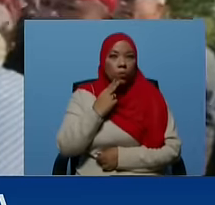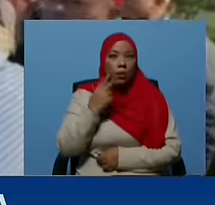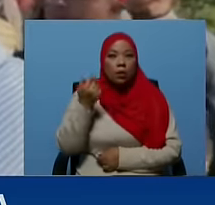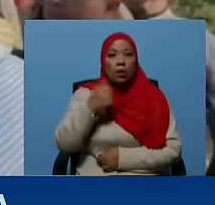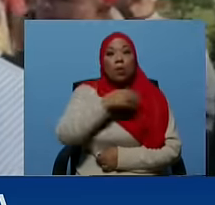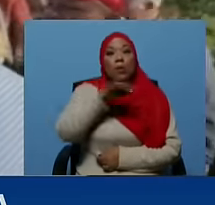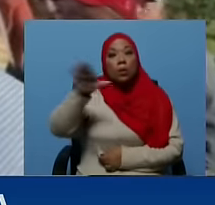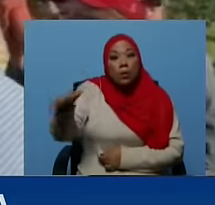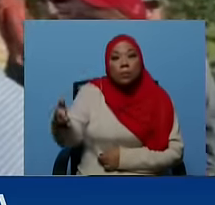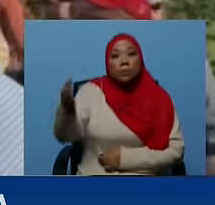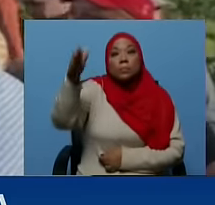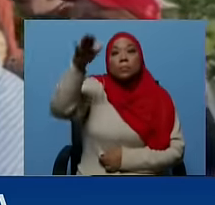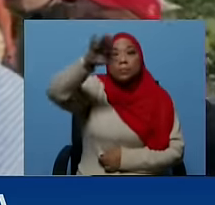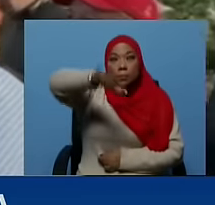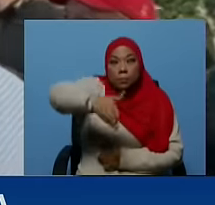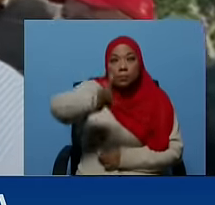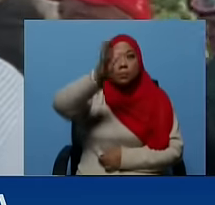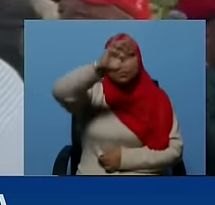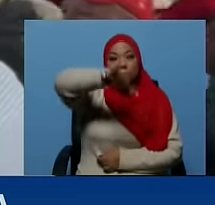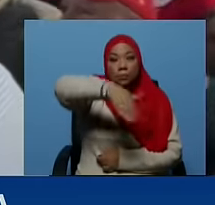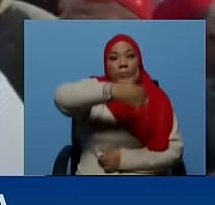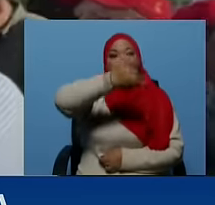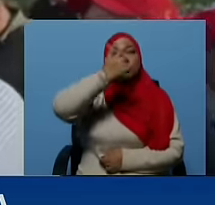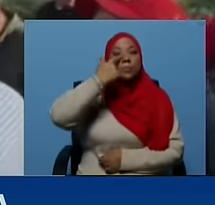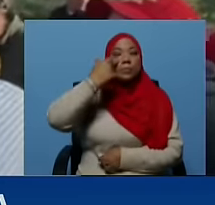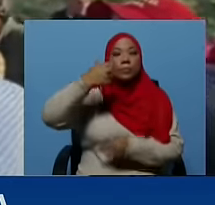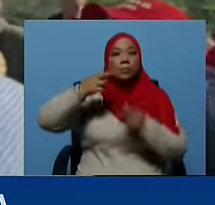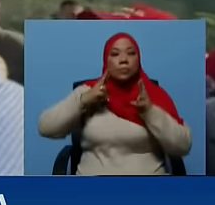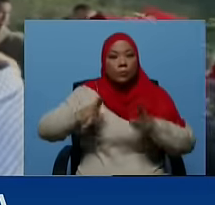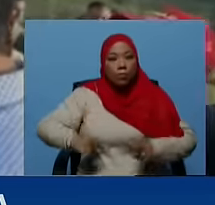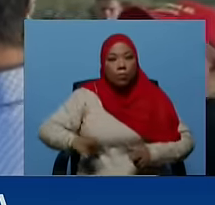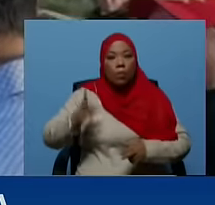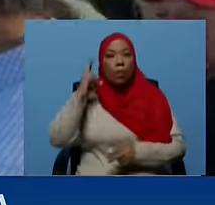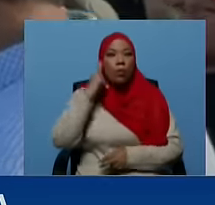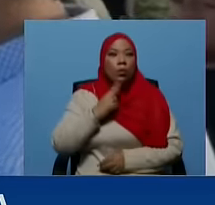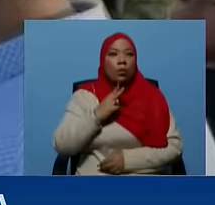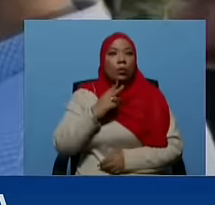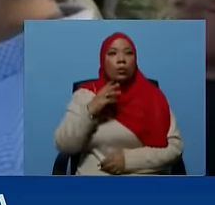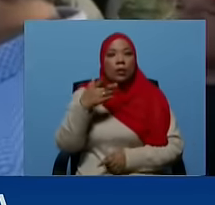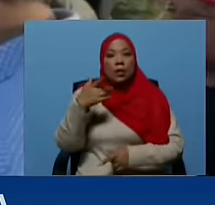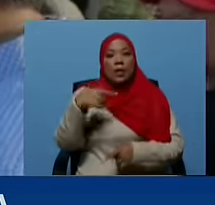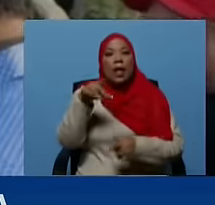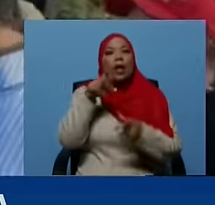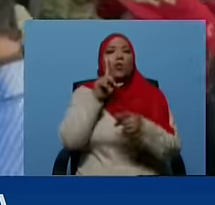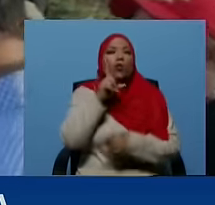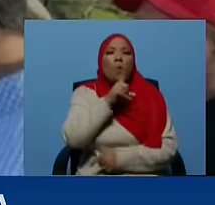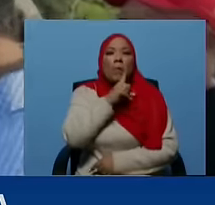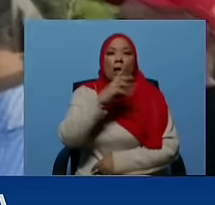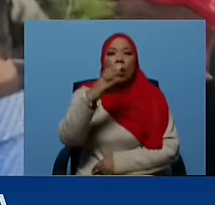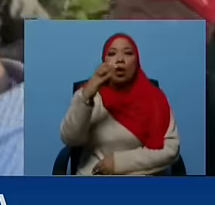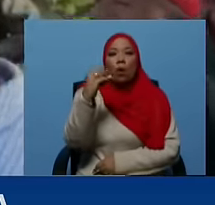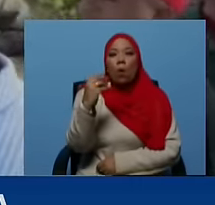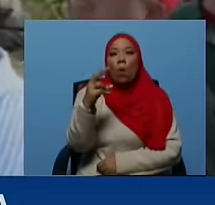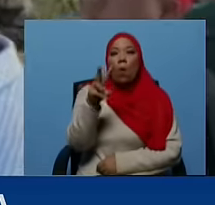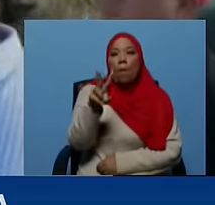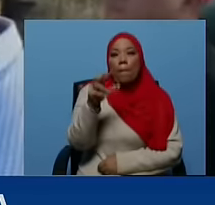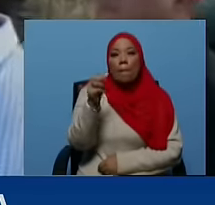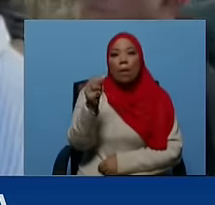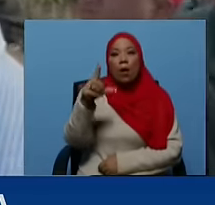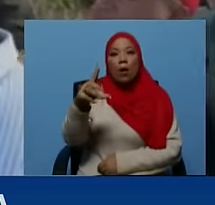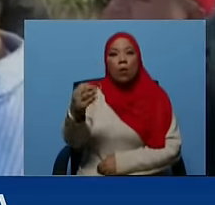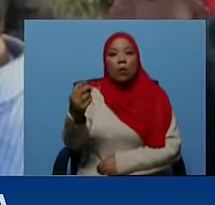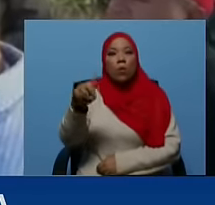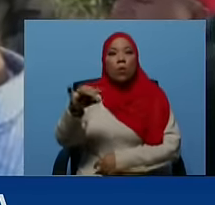montaña del cobalonga chuspita para llegar a el cabalongo se llama así bueno es una mata